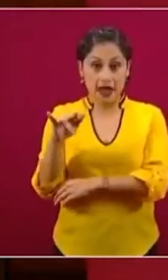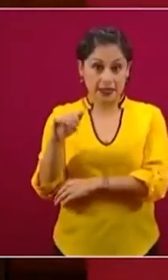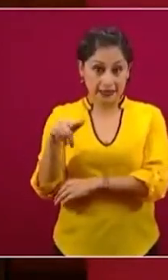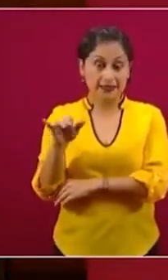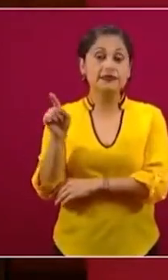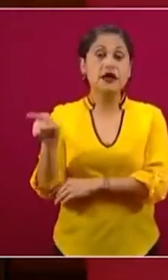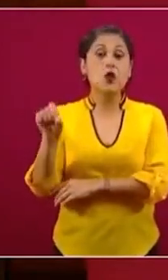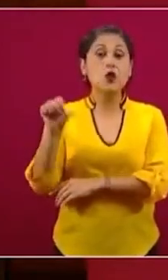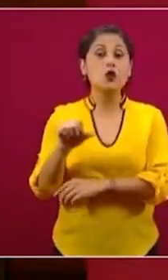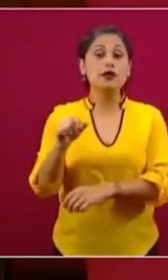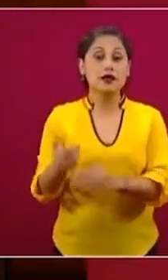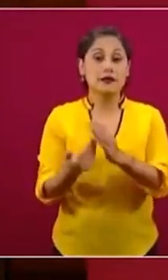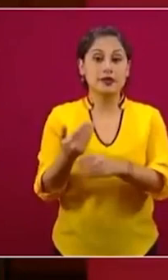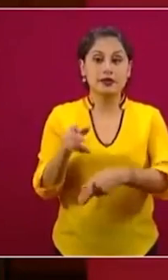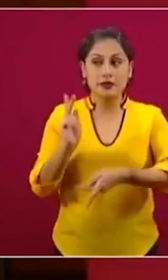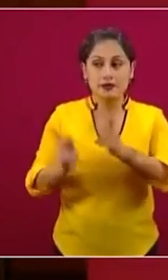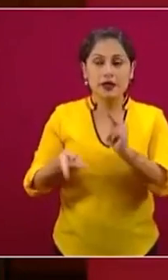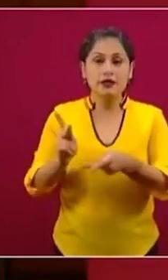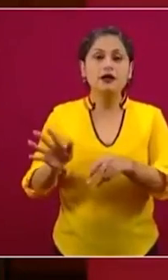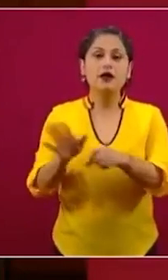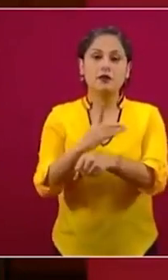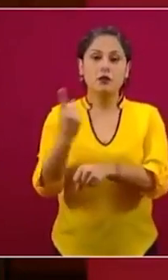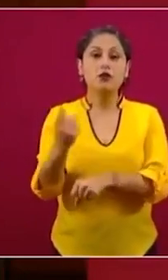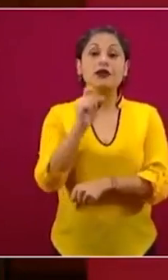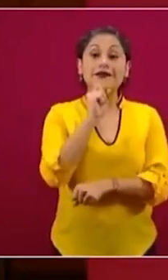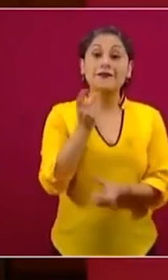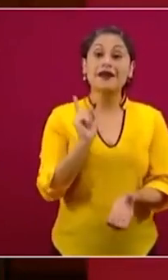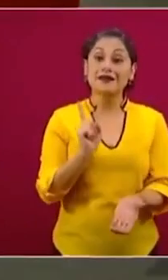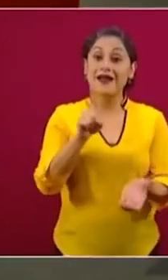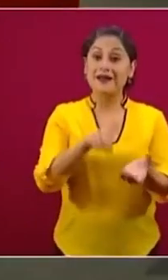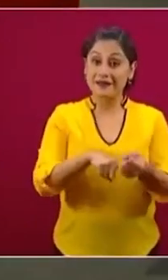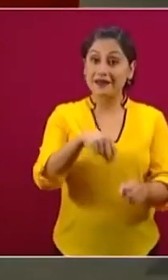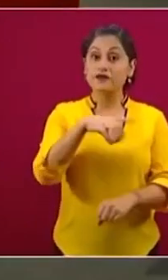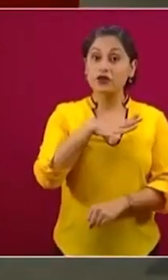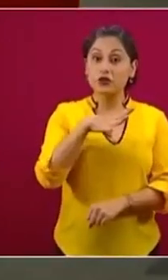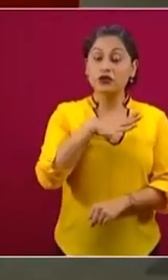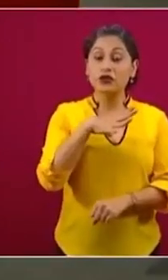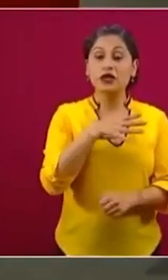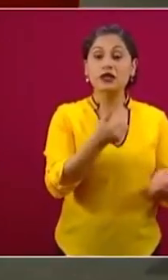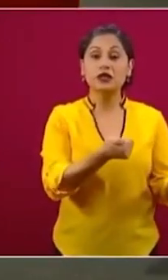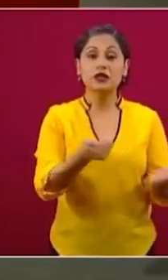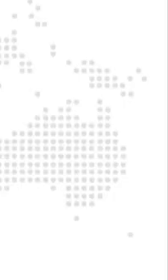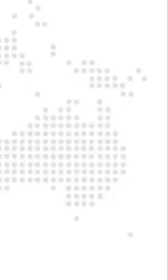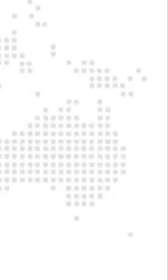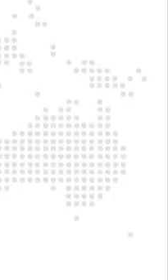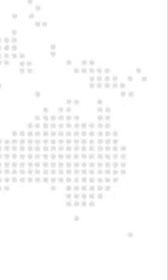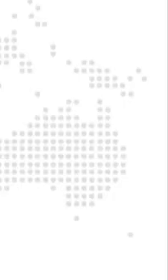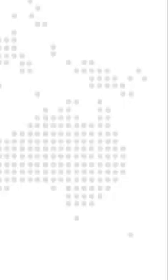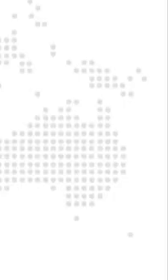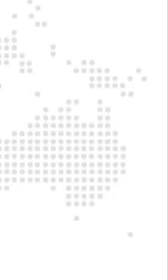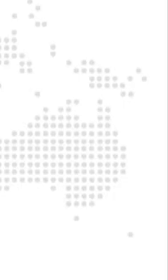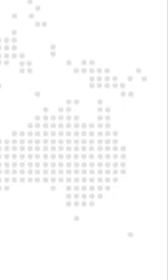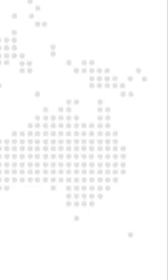un cambio entre el entrega a domicilio y el consumo en los en los establecimientos